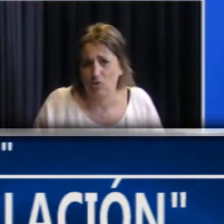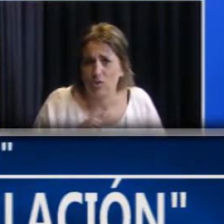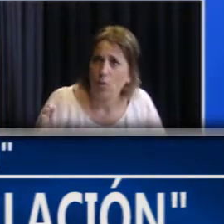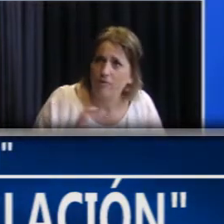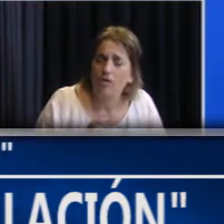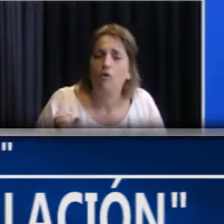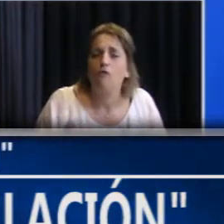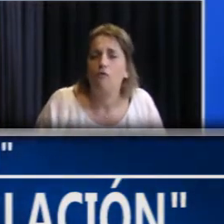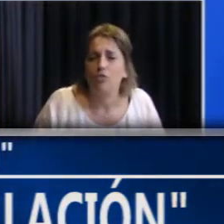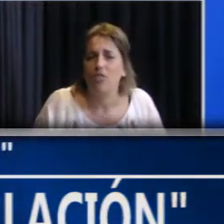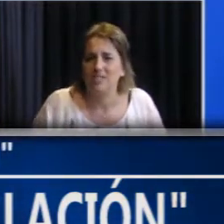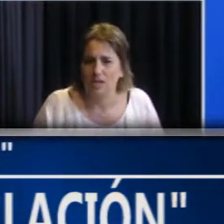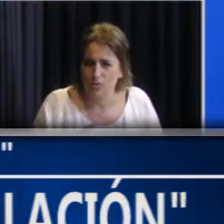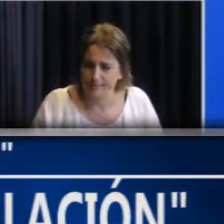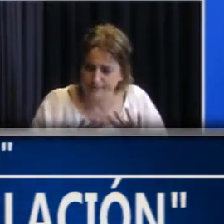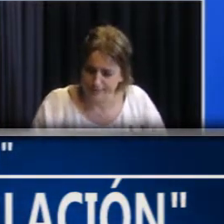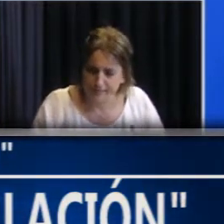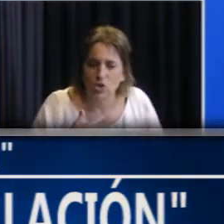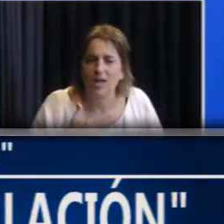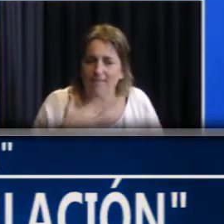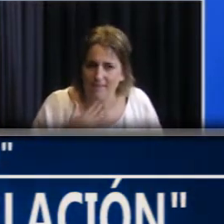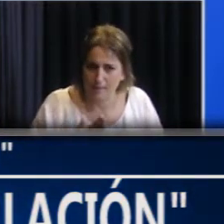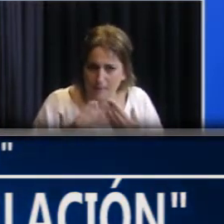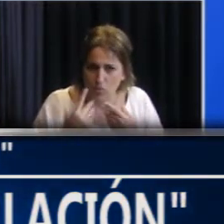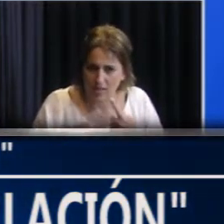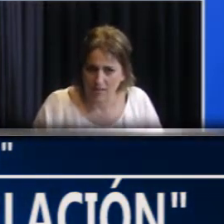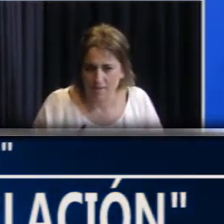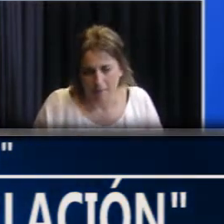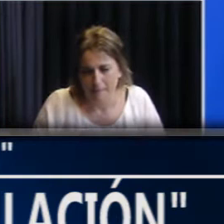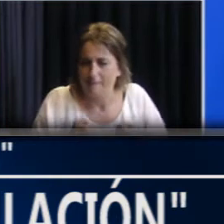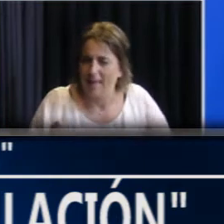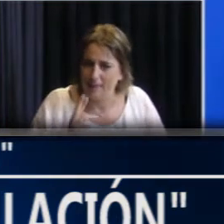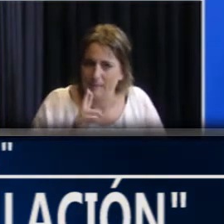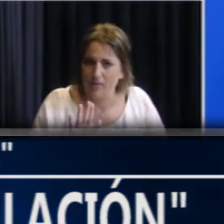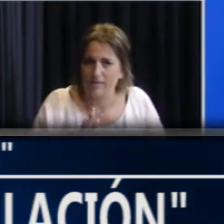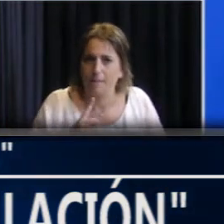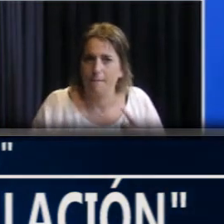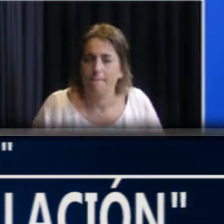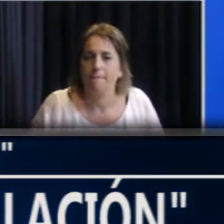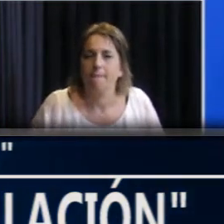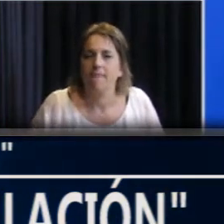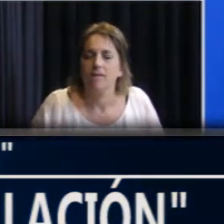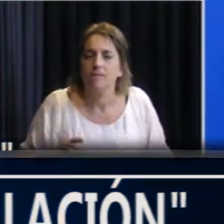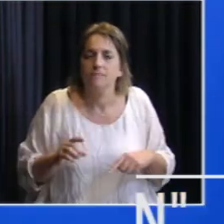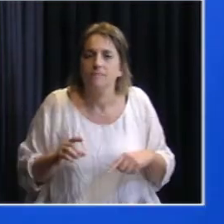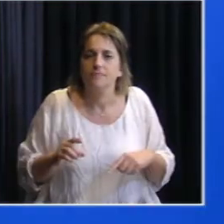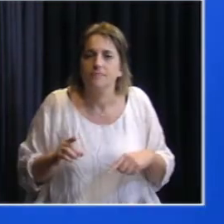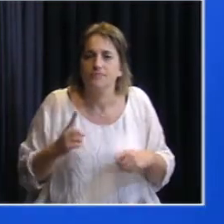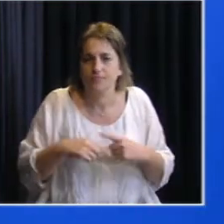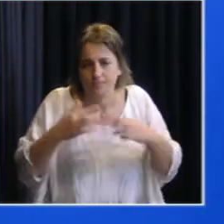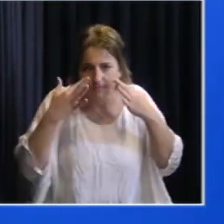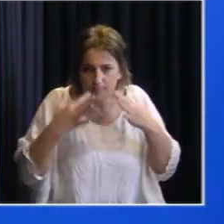entender la pregunta soy un poquito más larguero y iba a entrar el área chica este y